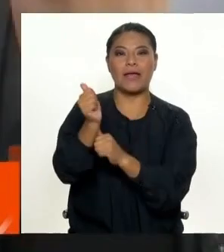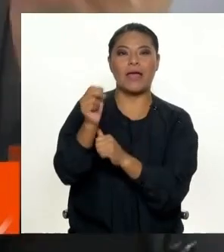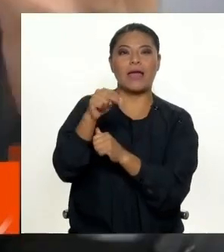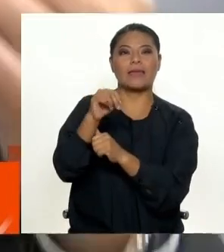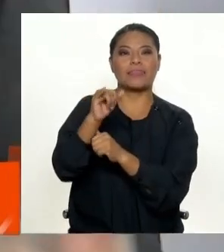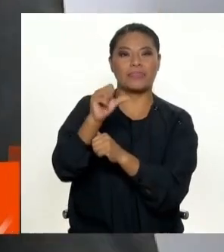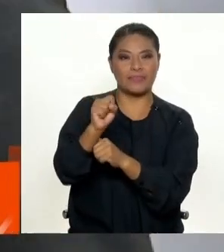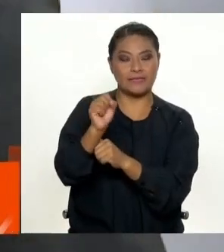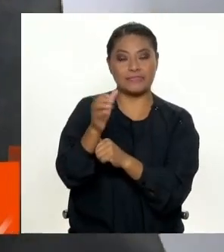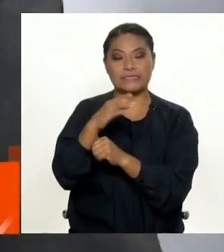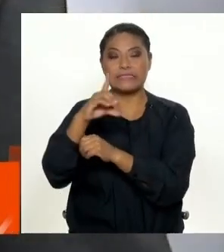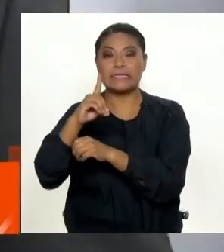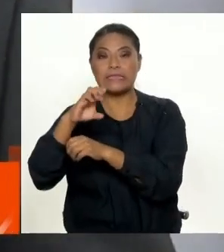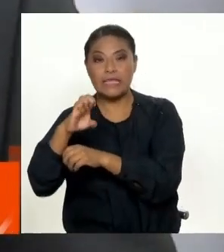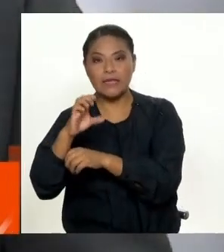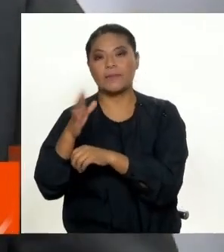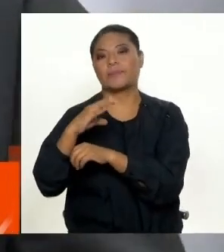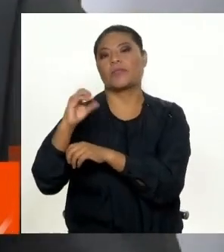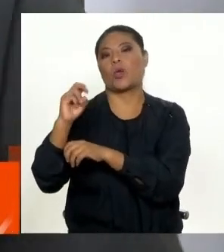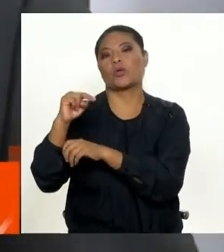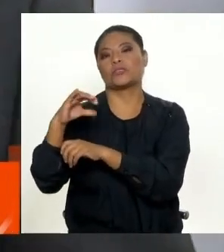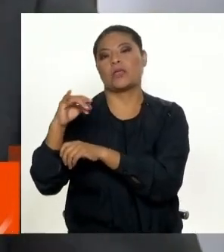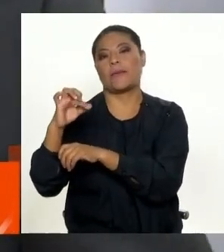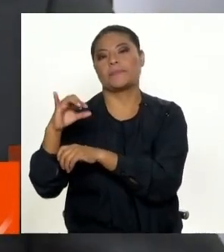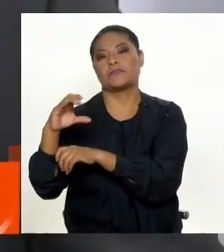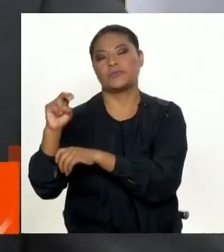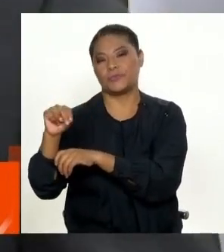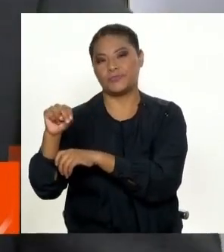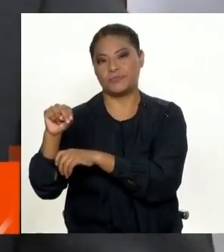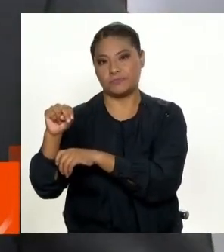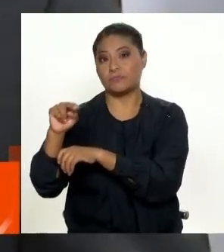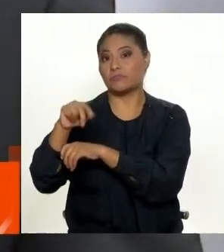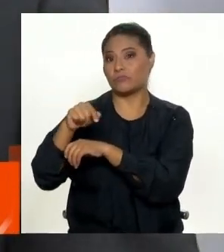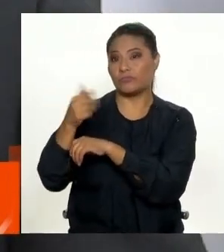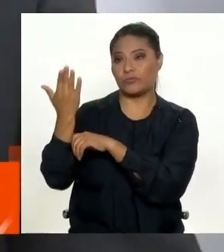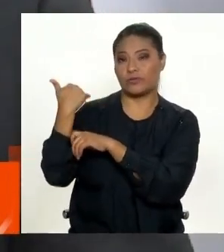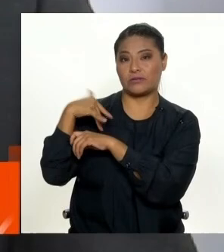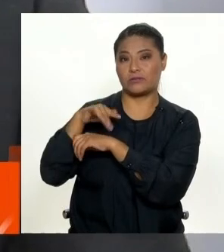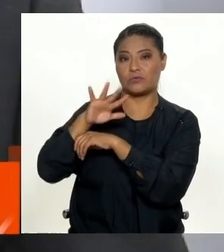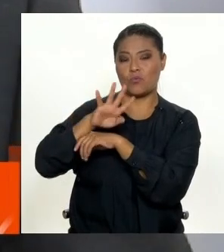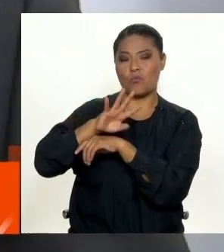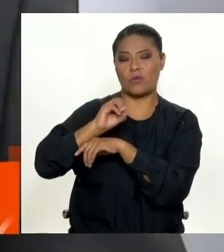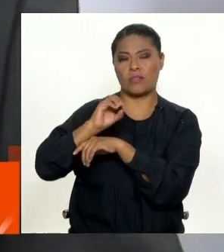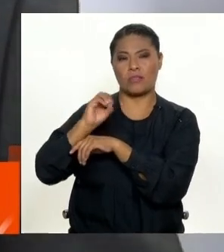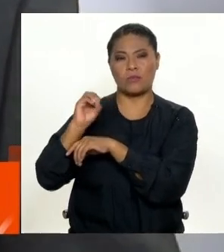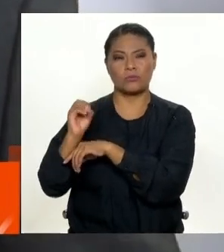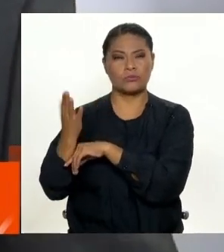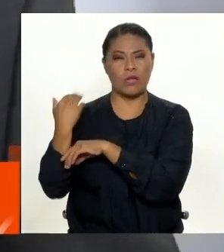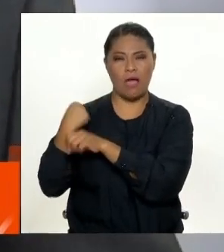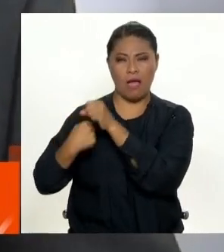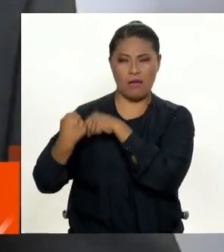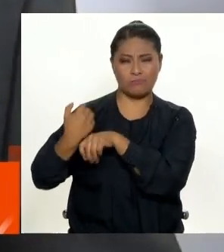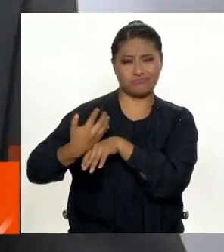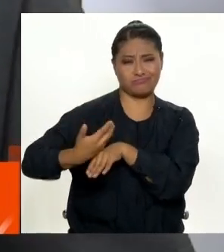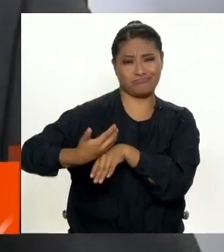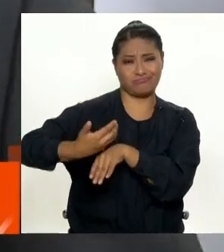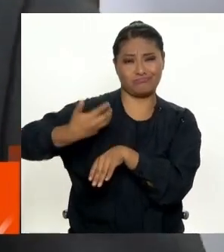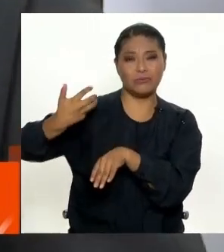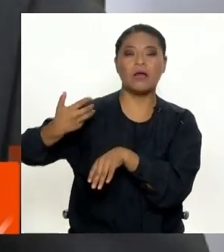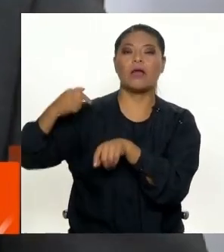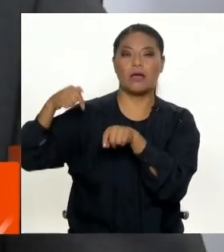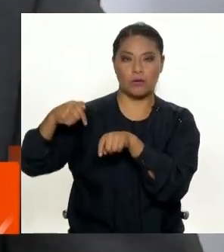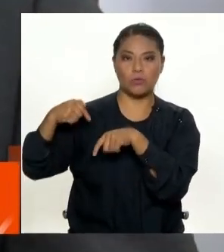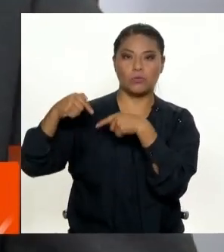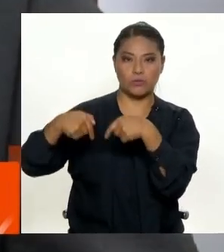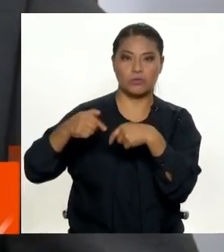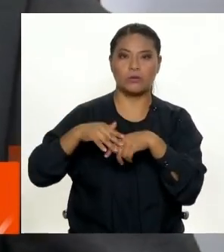32 y en realidad una tradición detrás de más de 400 años. Entonces, eso es lo que se ha demostrado en el procedimiento que se inició en el Indecopi, que se